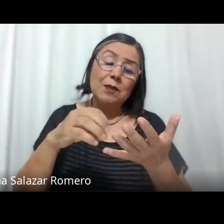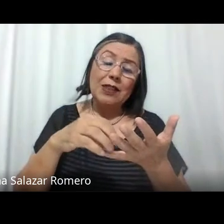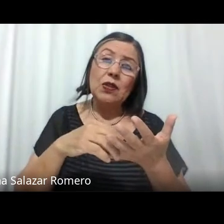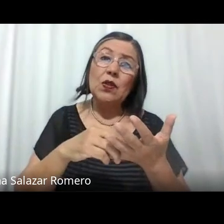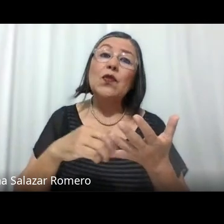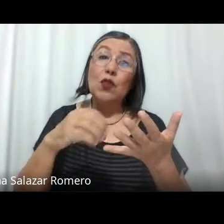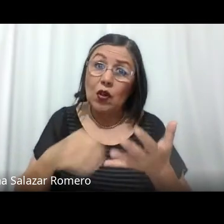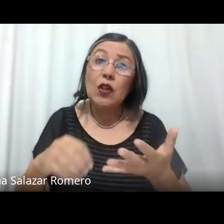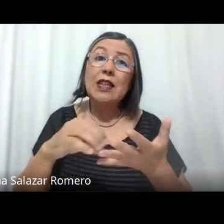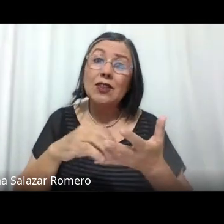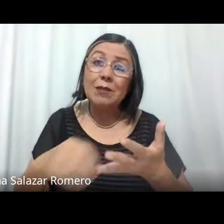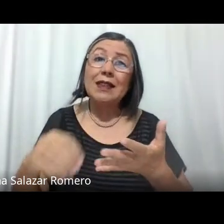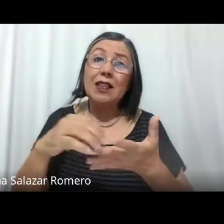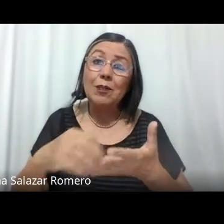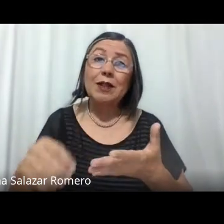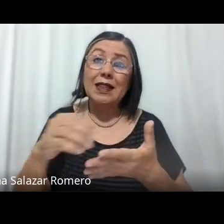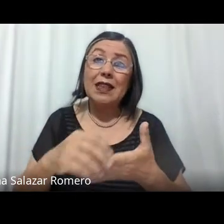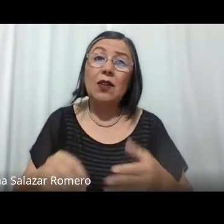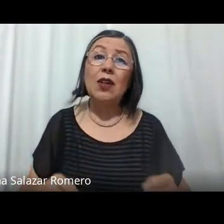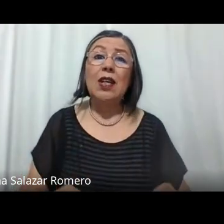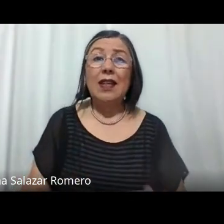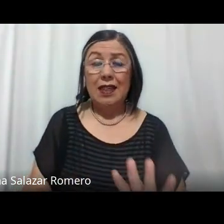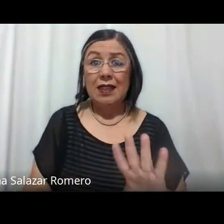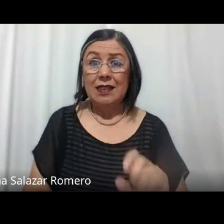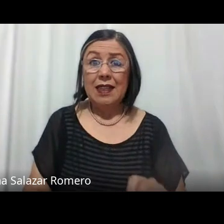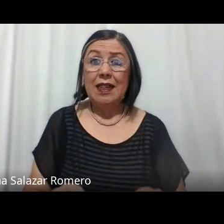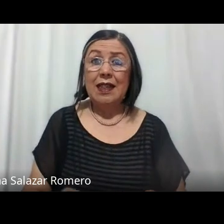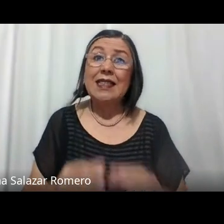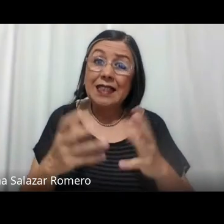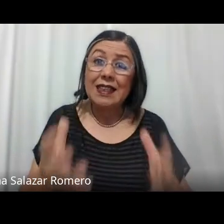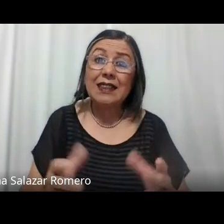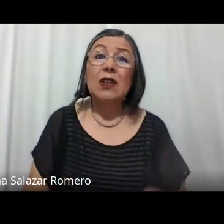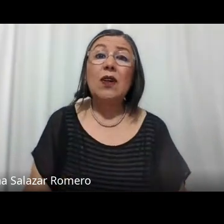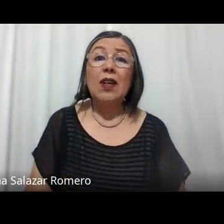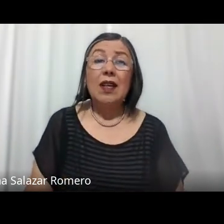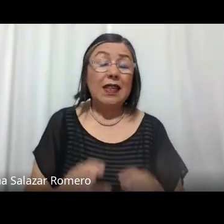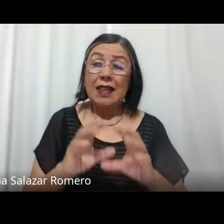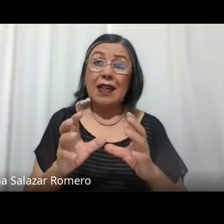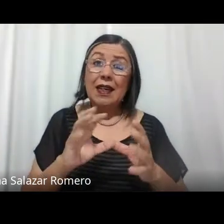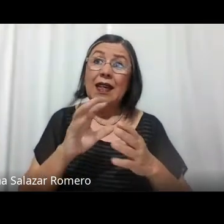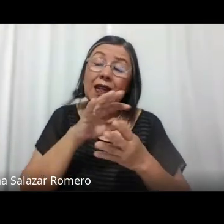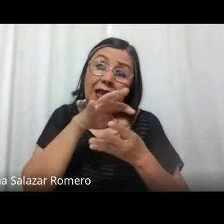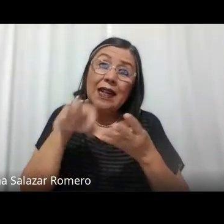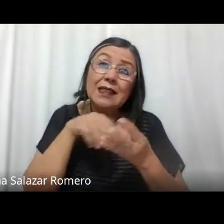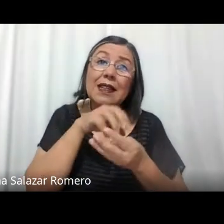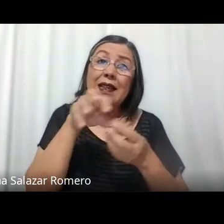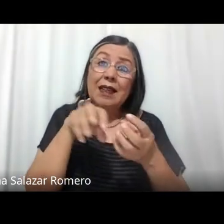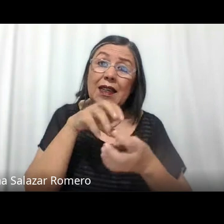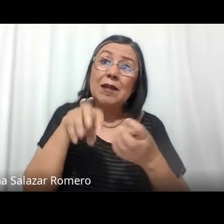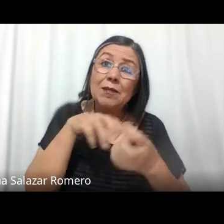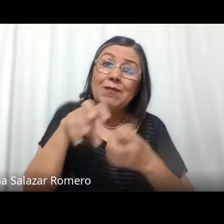el aspecto fonológico, semántico, pragmático, y sintáctico, y que él es